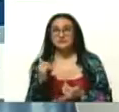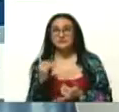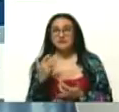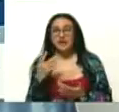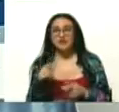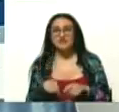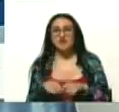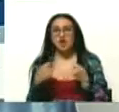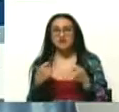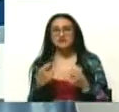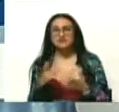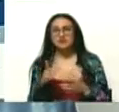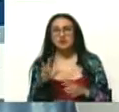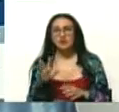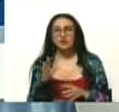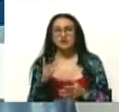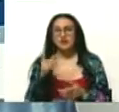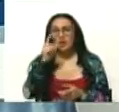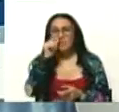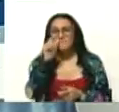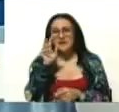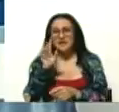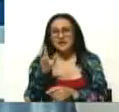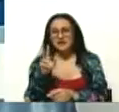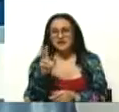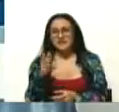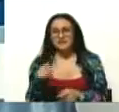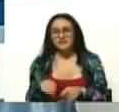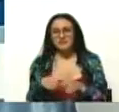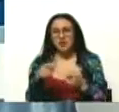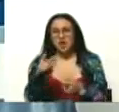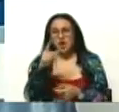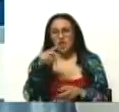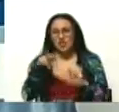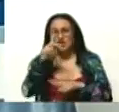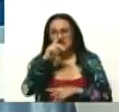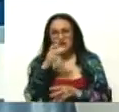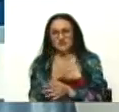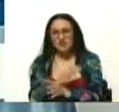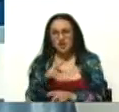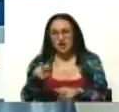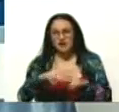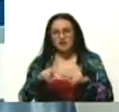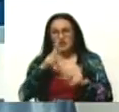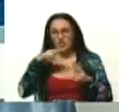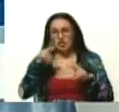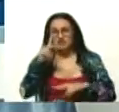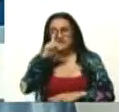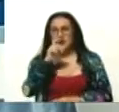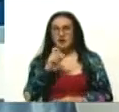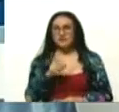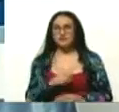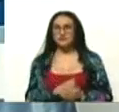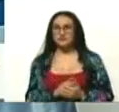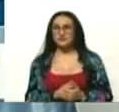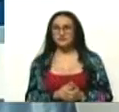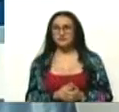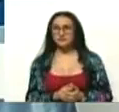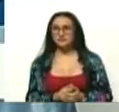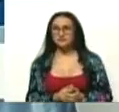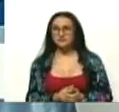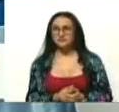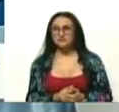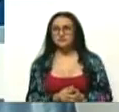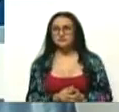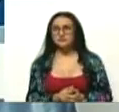violación, ya no es un acto de pedofilia, ya no es pederastra el que lo hace, no, porque el niño o la niña está